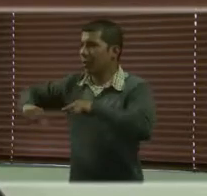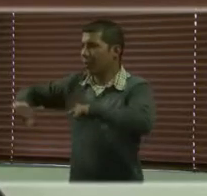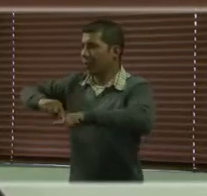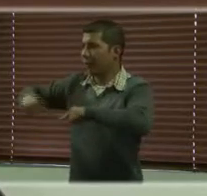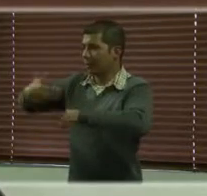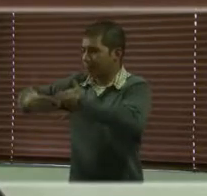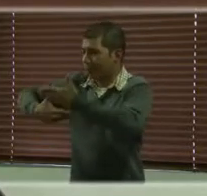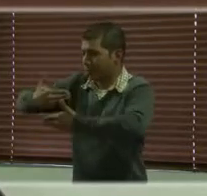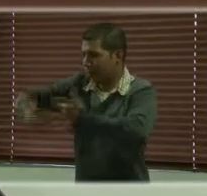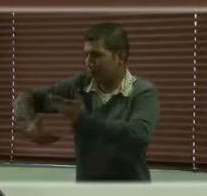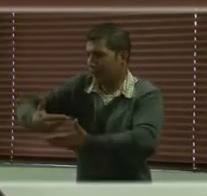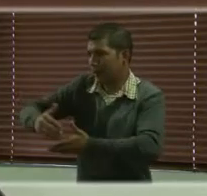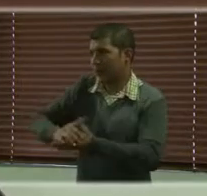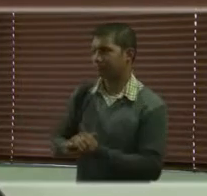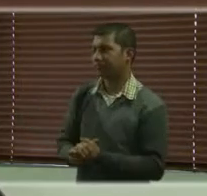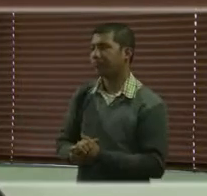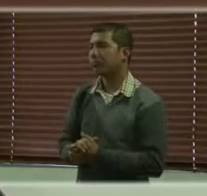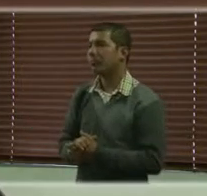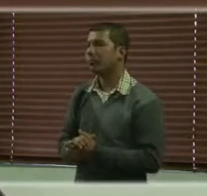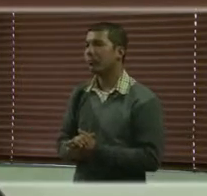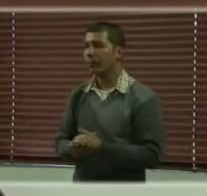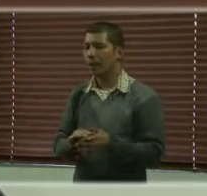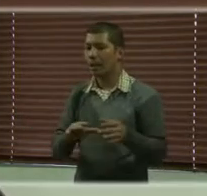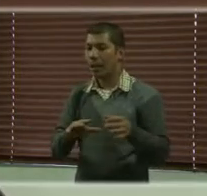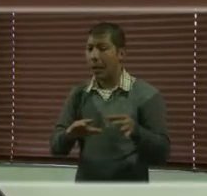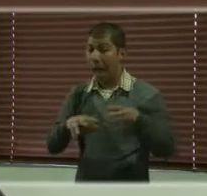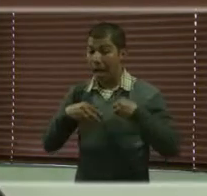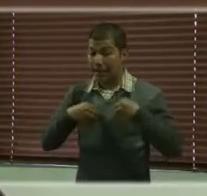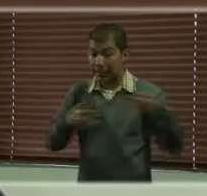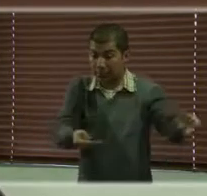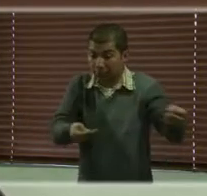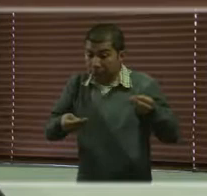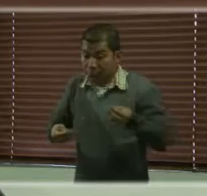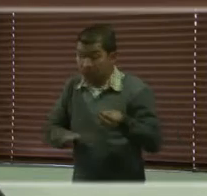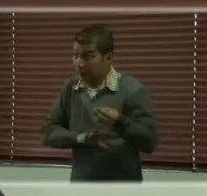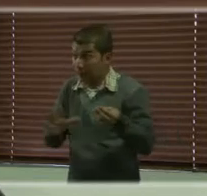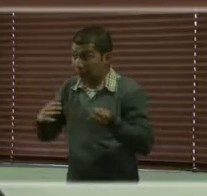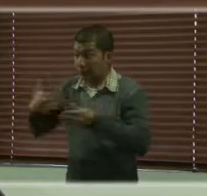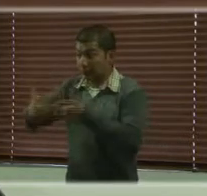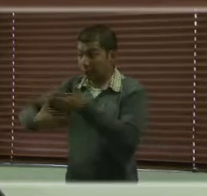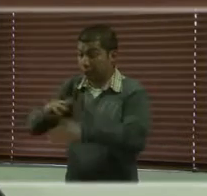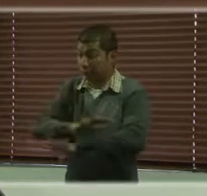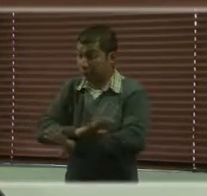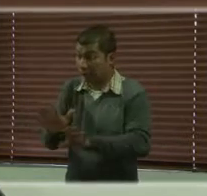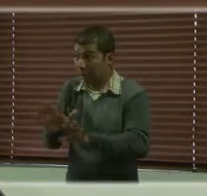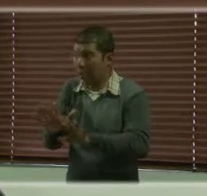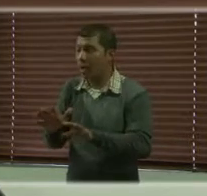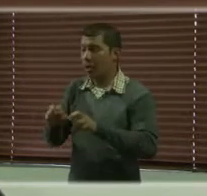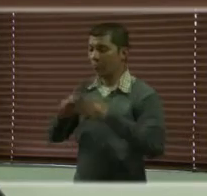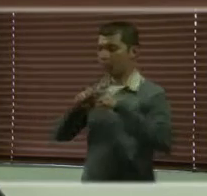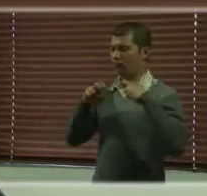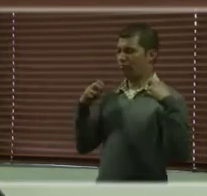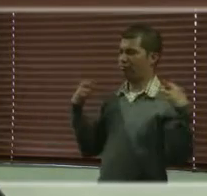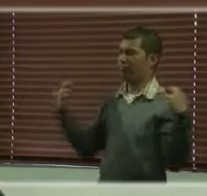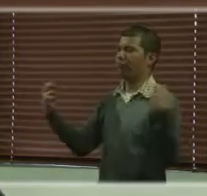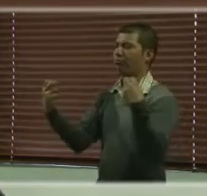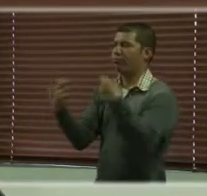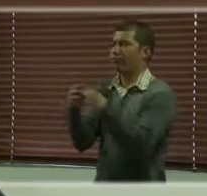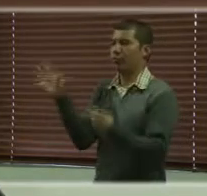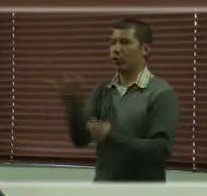admisibilidad a esa comunicación y una vez que ha sido admitido pues entonces el ya el comité en pleno los dieciocho miembros